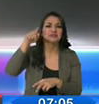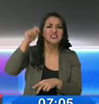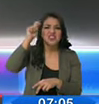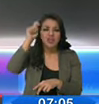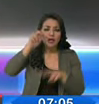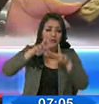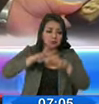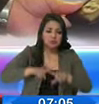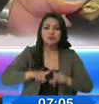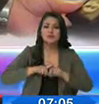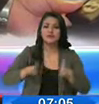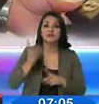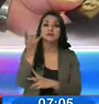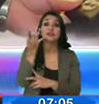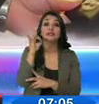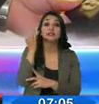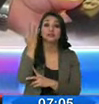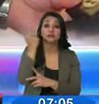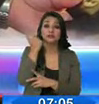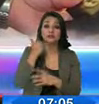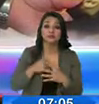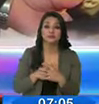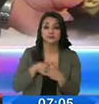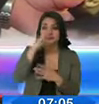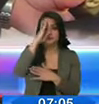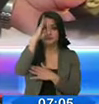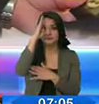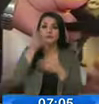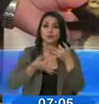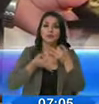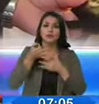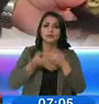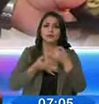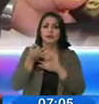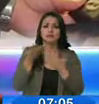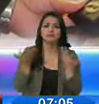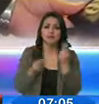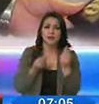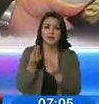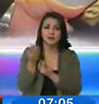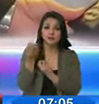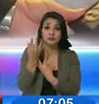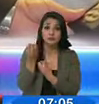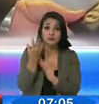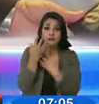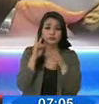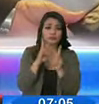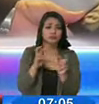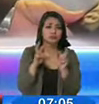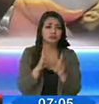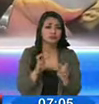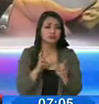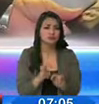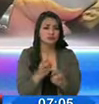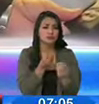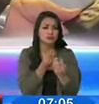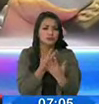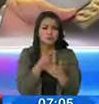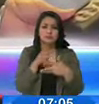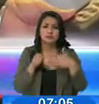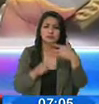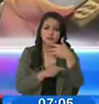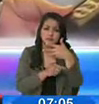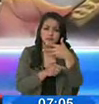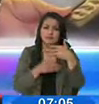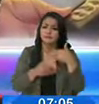18 días. Y la Policía Judicial orientó el esfuerzo de búsqueda de la información para poder trazar las líneas